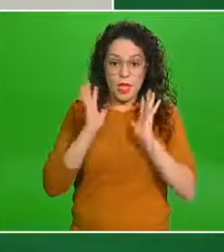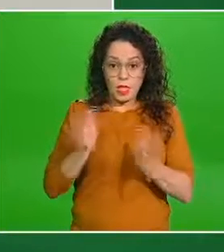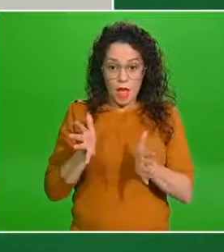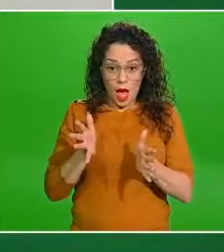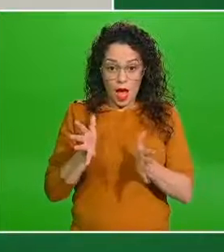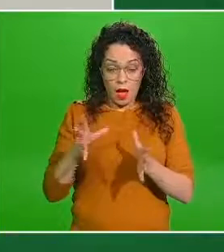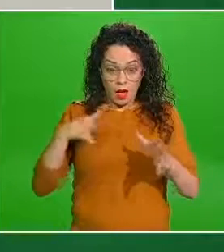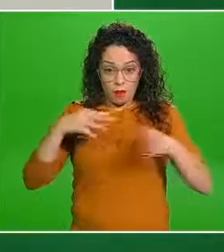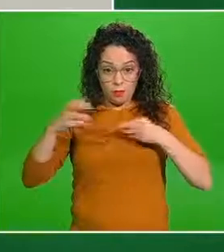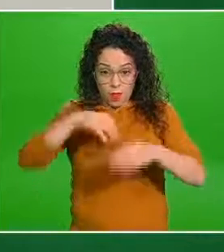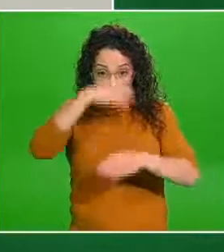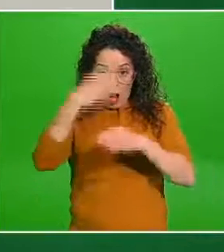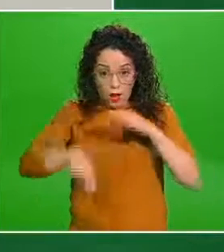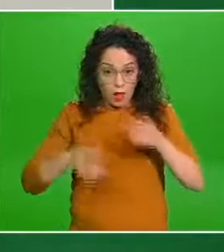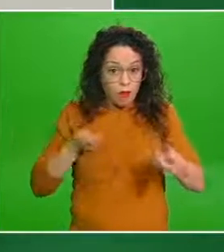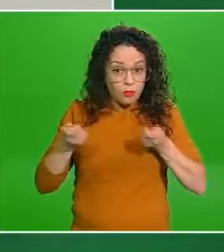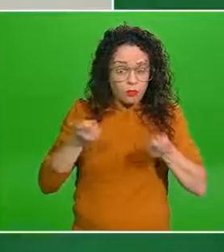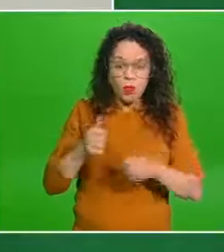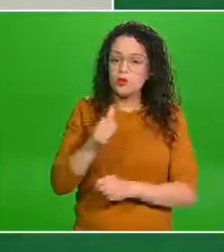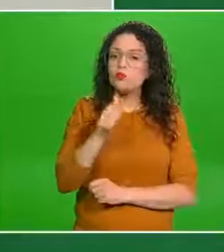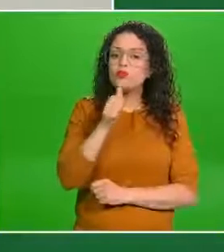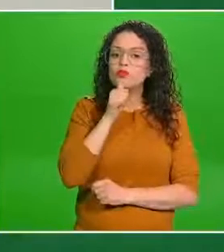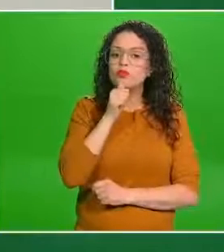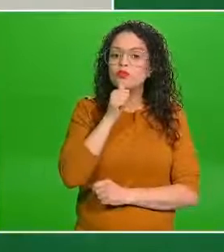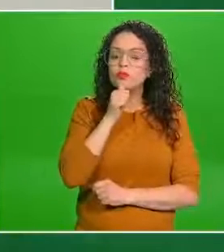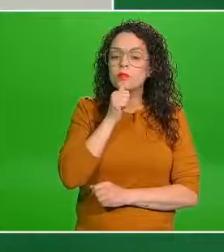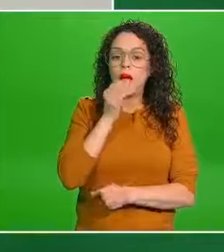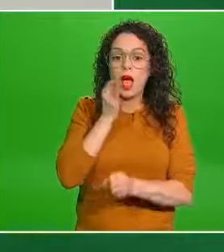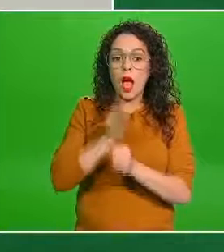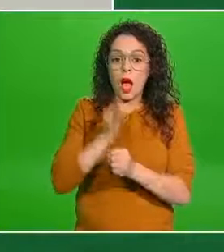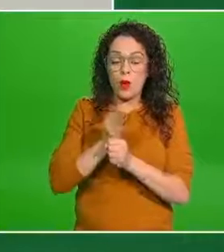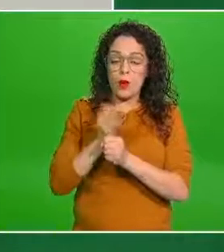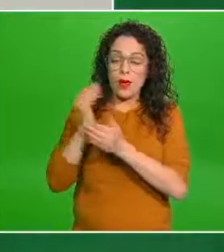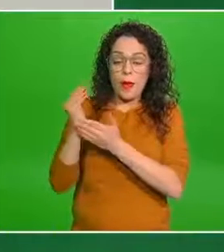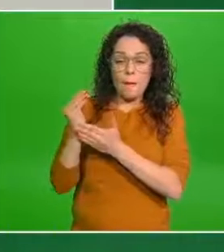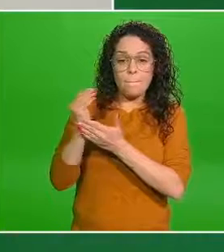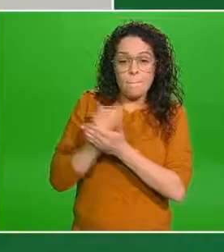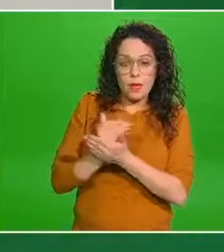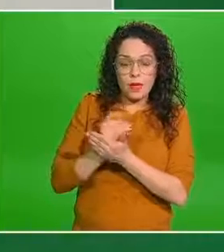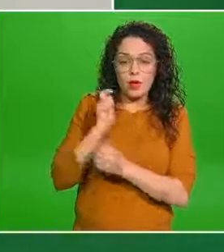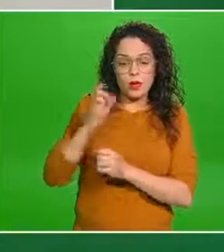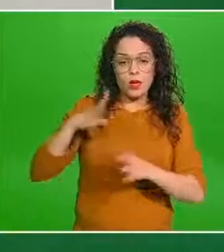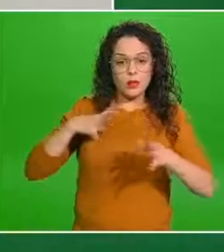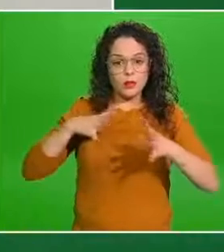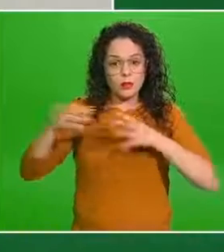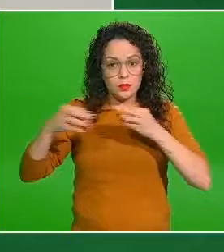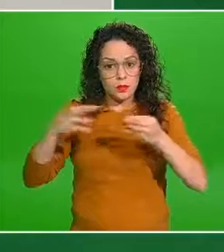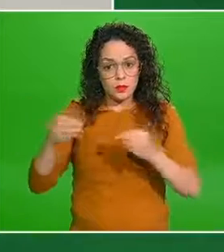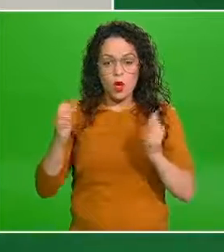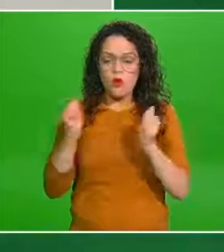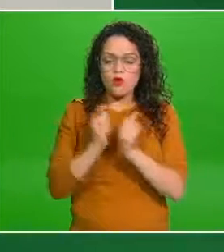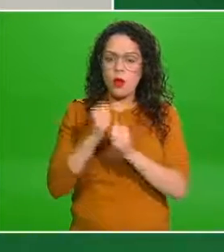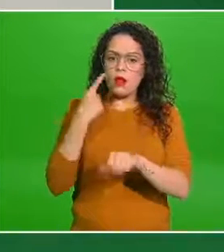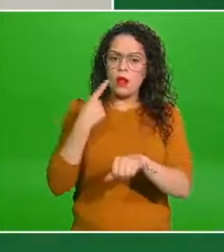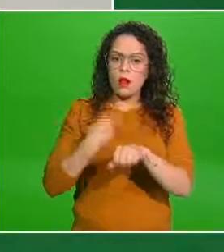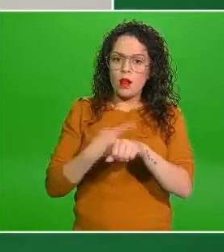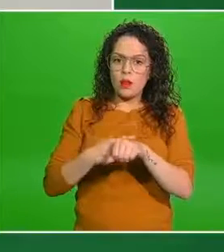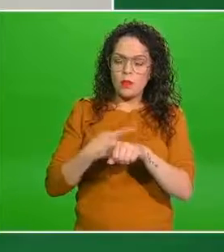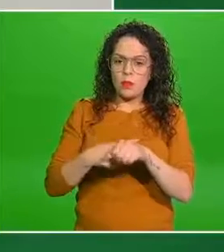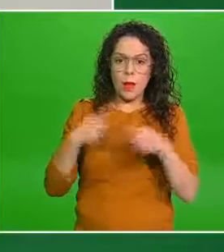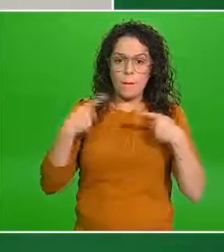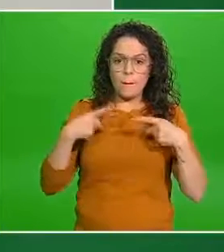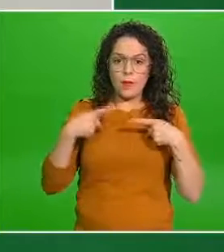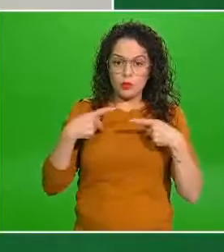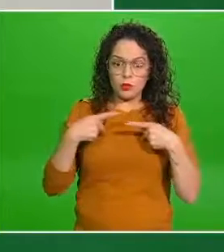de la epidemia. Si la epidemia en este momento se mantiene en un nivel bajo de transmisión, con cargas de enfermedad en la mayoría de